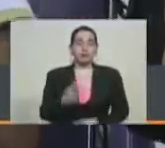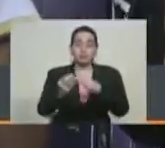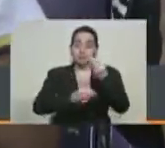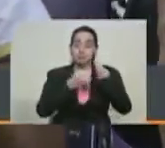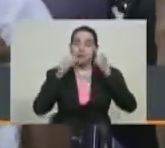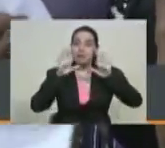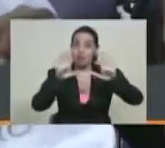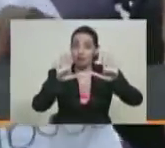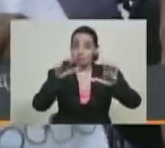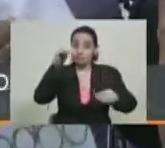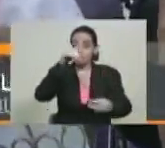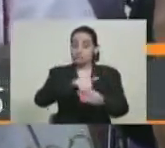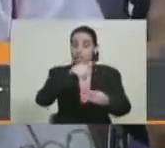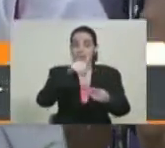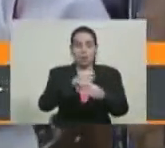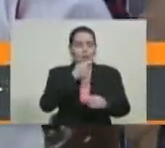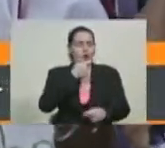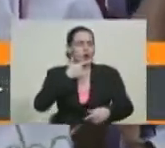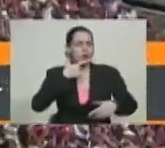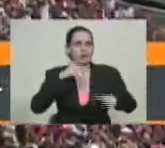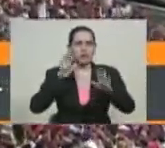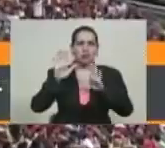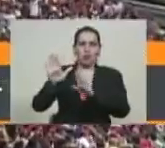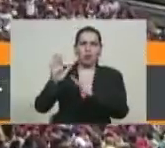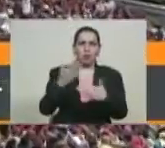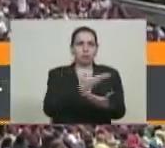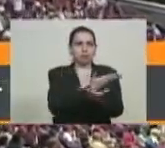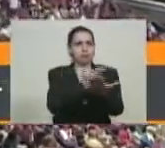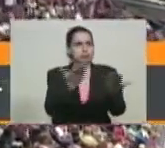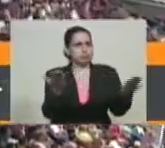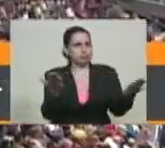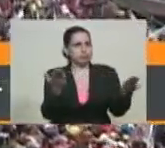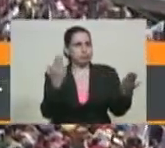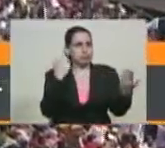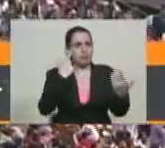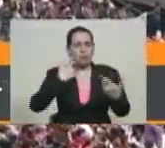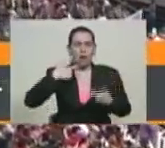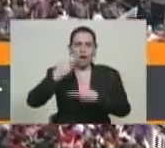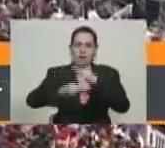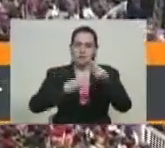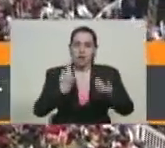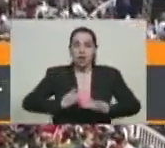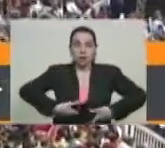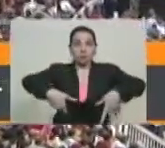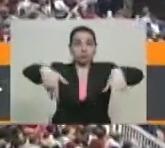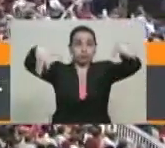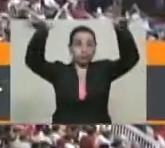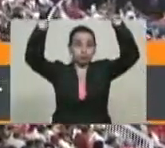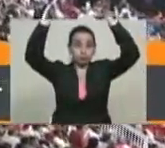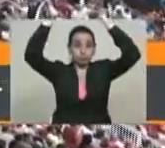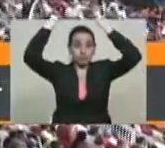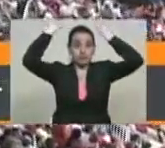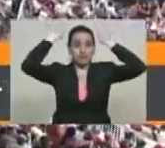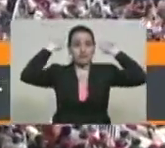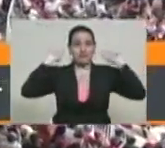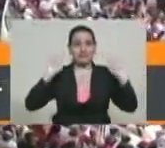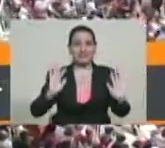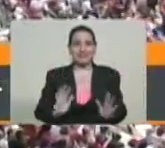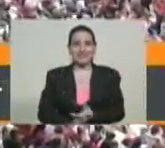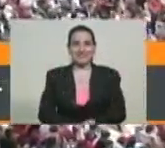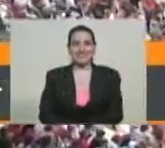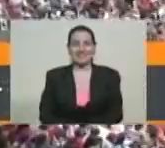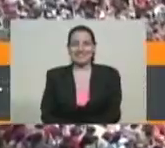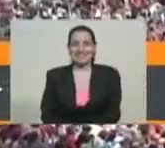Son 10. Tú estás demasiado bonito aquí. Vamos a hacer una ola bolivariana para que la vea el